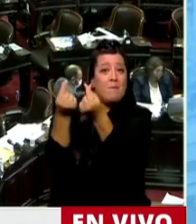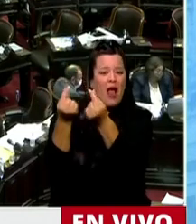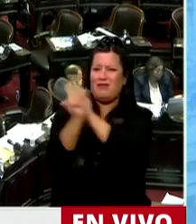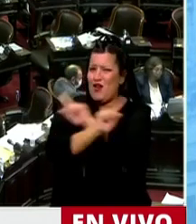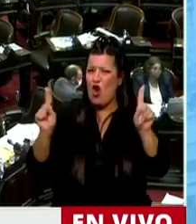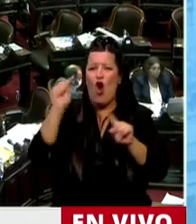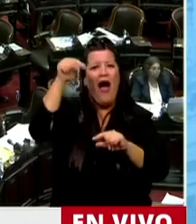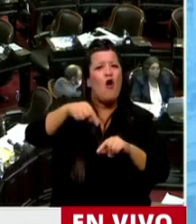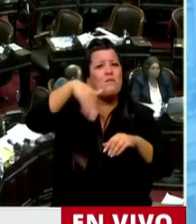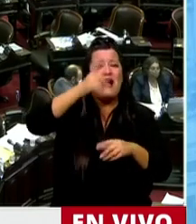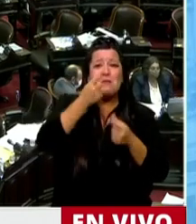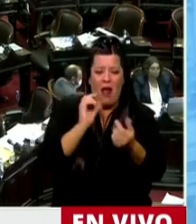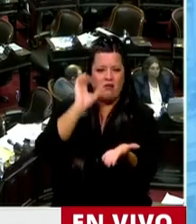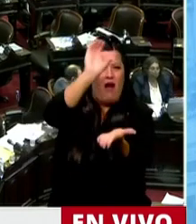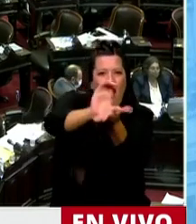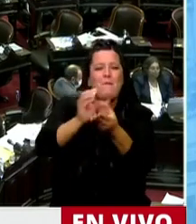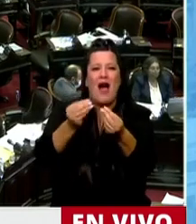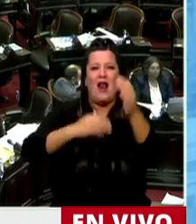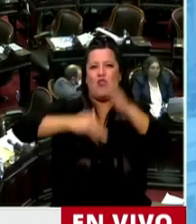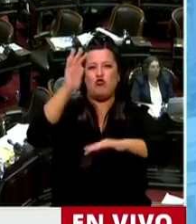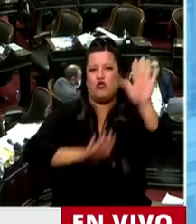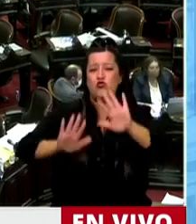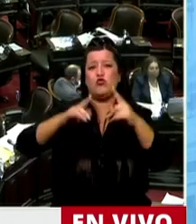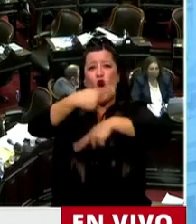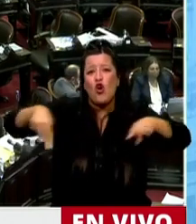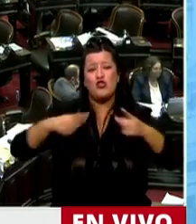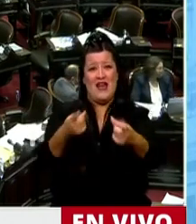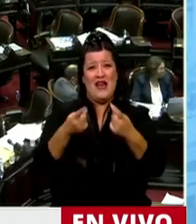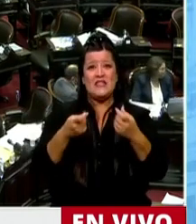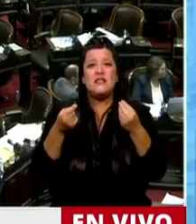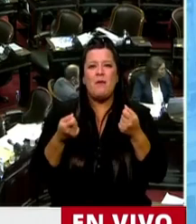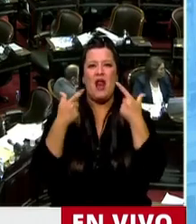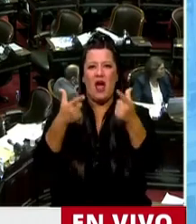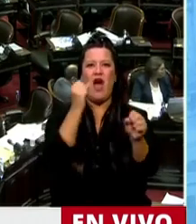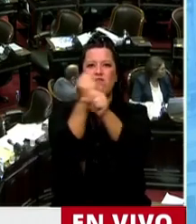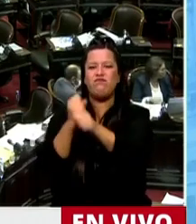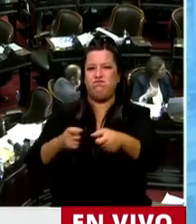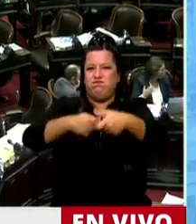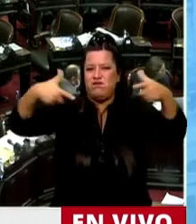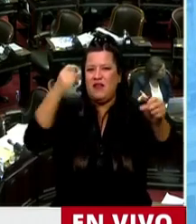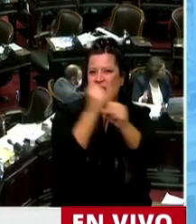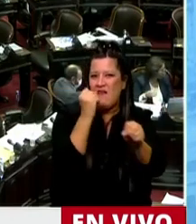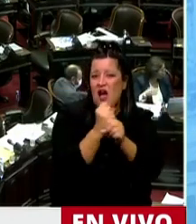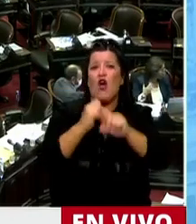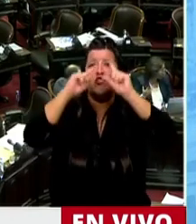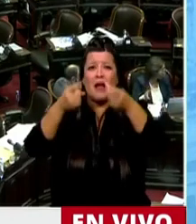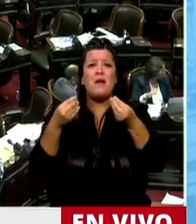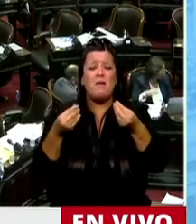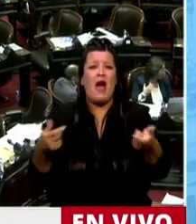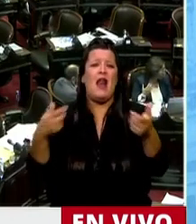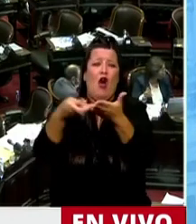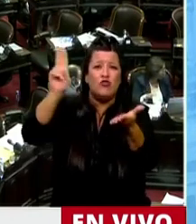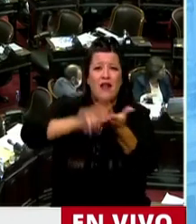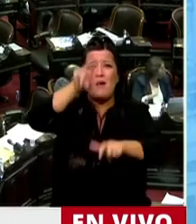la construcción, a esas obras que necesitamos para que haya trabajo, para que nuevamente los trabajadores de la